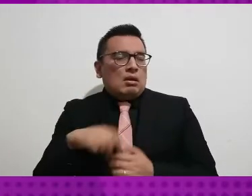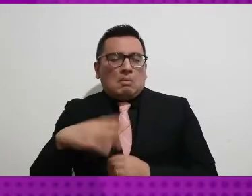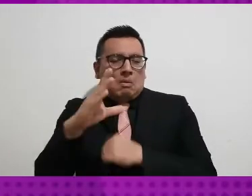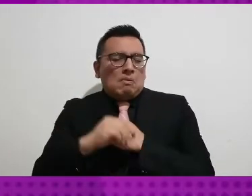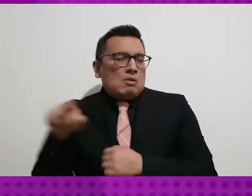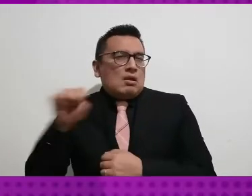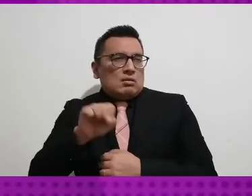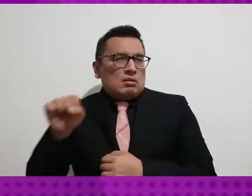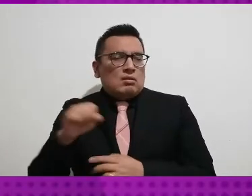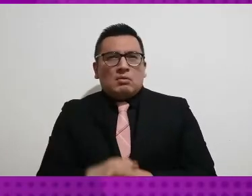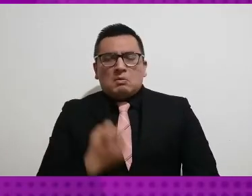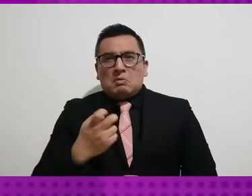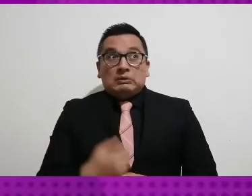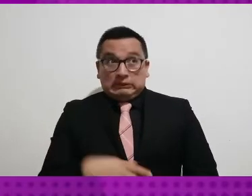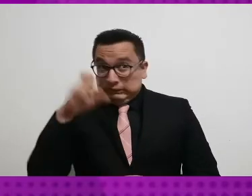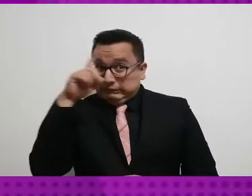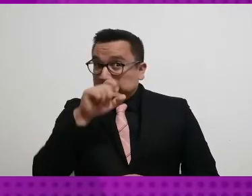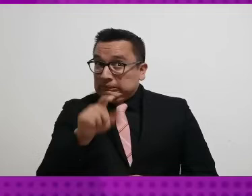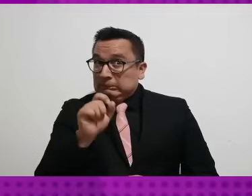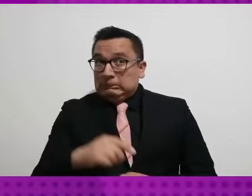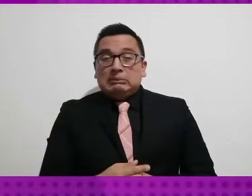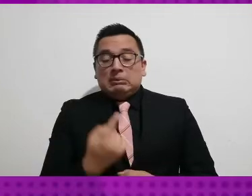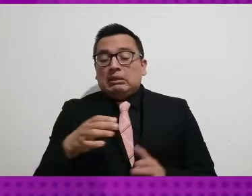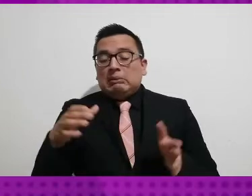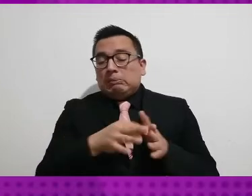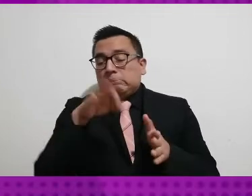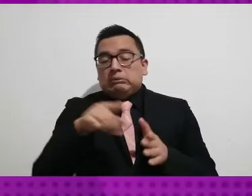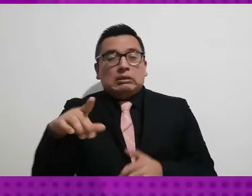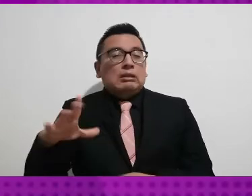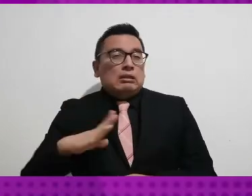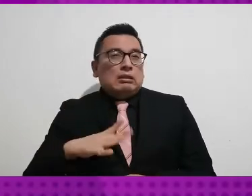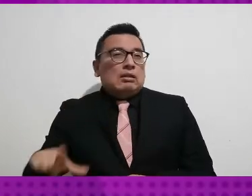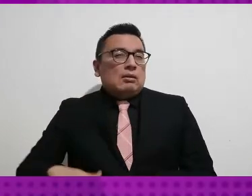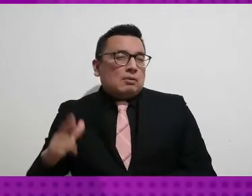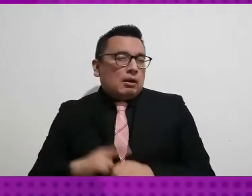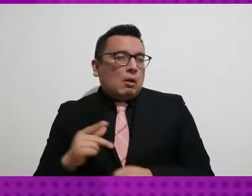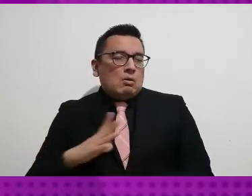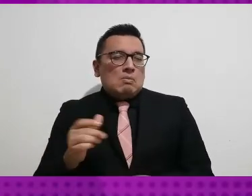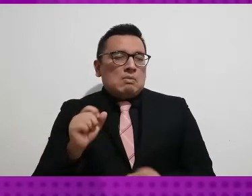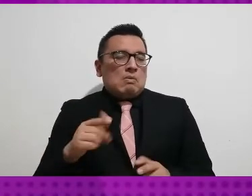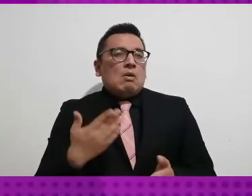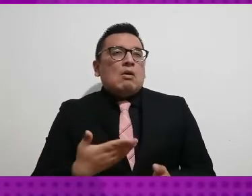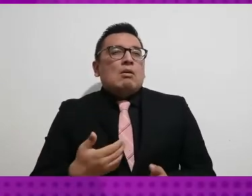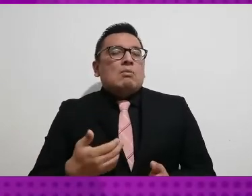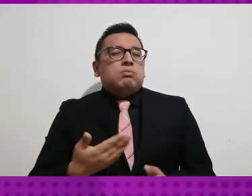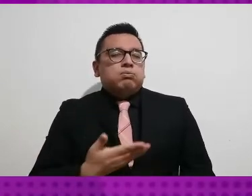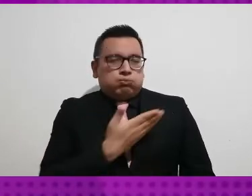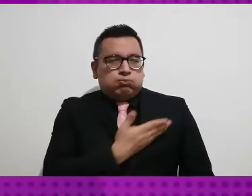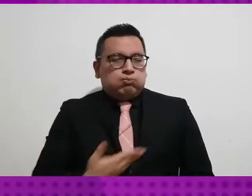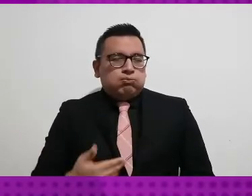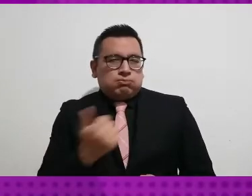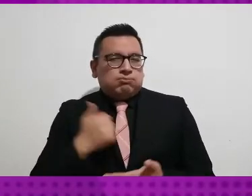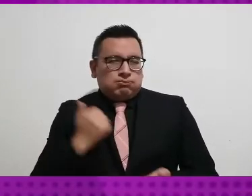ser consejero municipal en Saltillo, una elección bastante complicada, pues fue la elección de gobernador, pero además en ayuntamientos. Yo estuve en el Comité Municipal de Saltillo